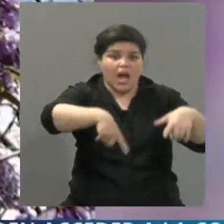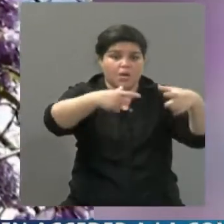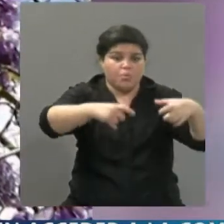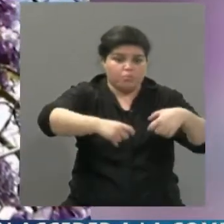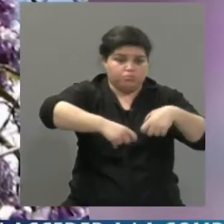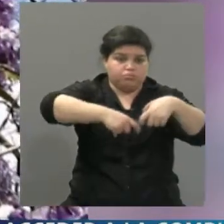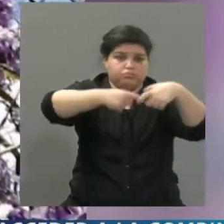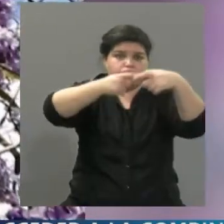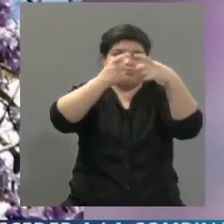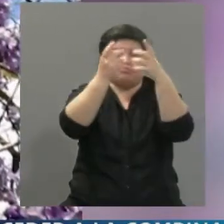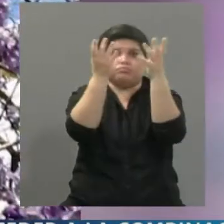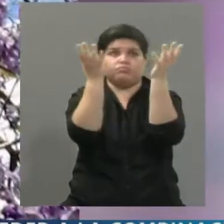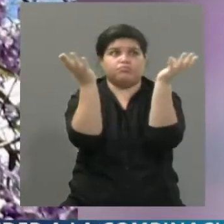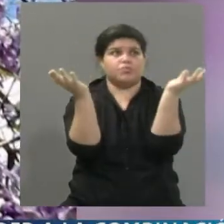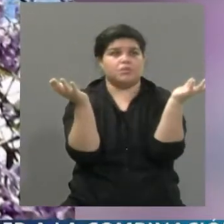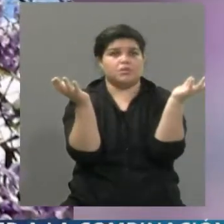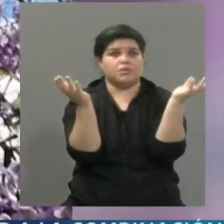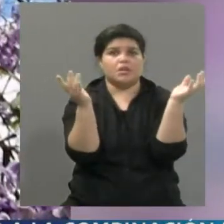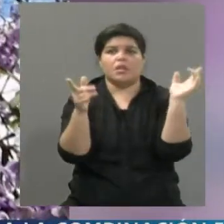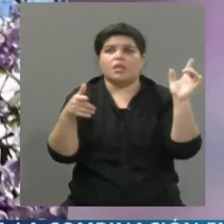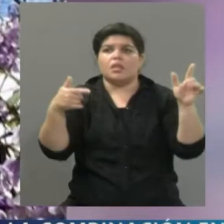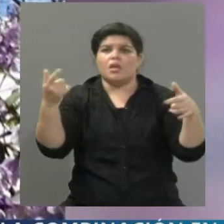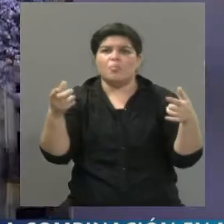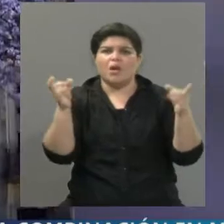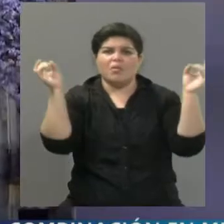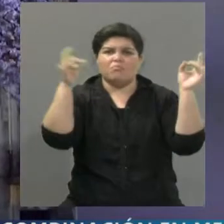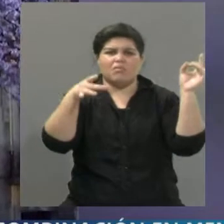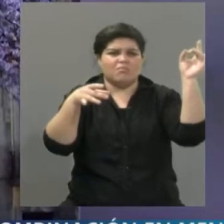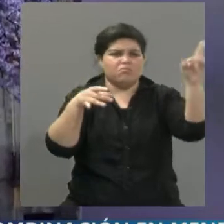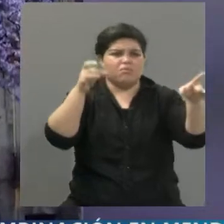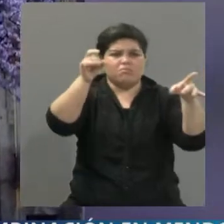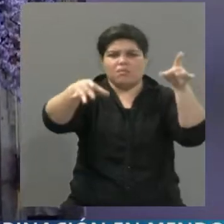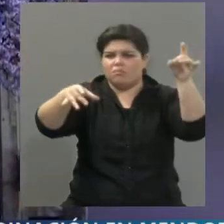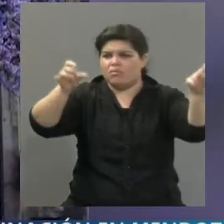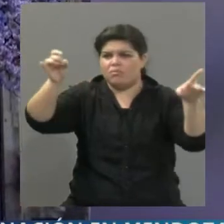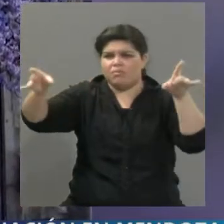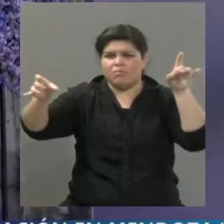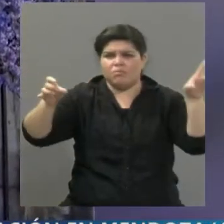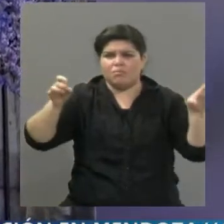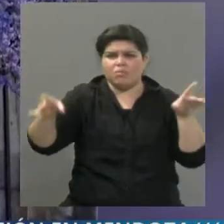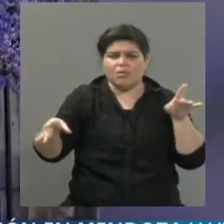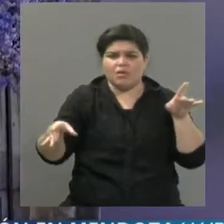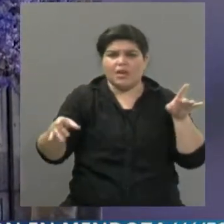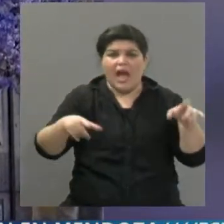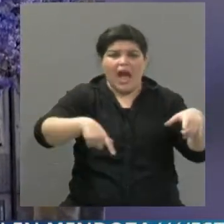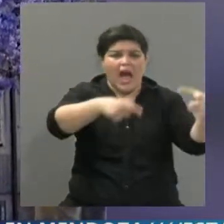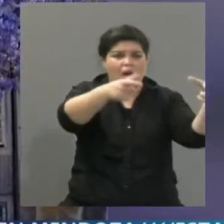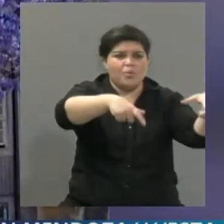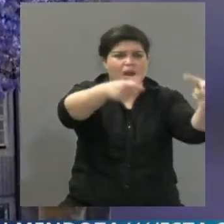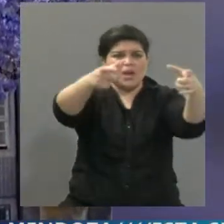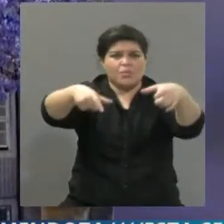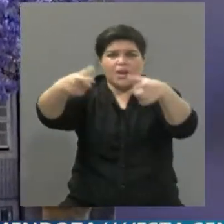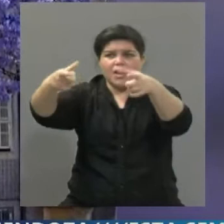pero la ponían. Y se secaron todos porque cayó una especie traída de Europa. Esto es europeo, qué cosa, ¿no?